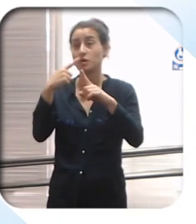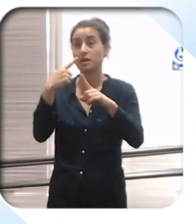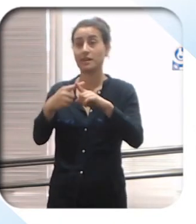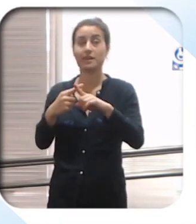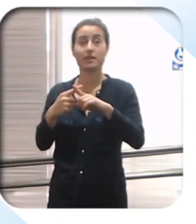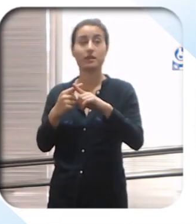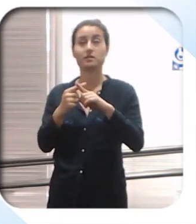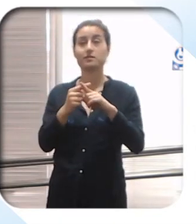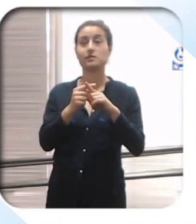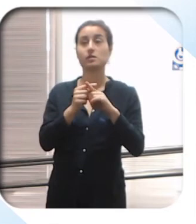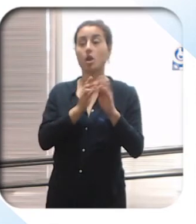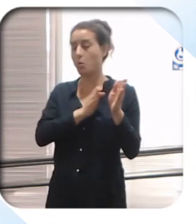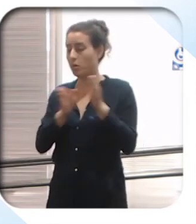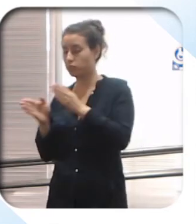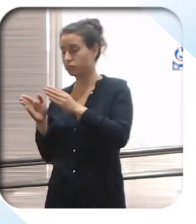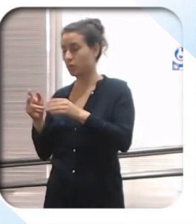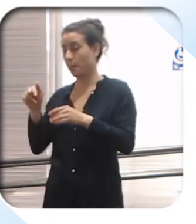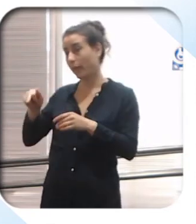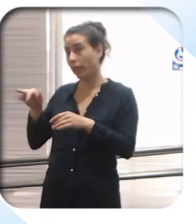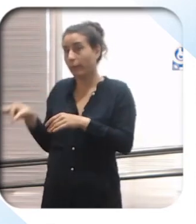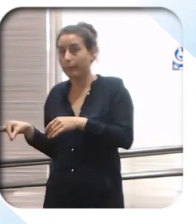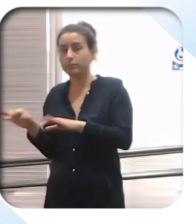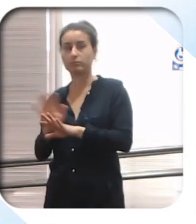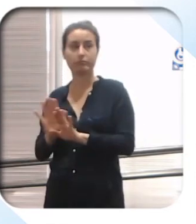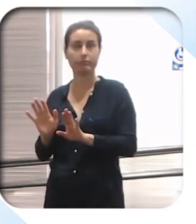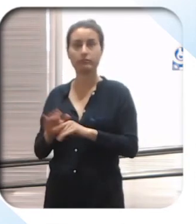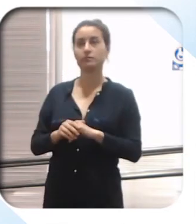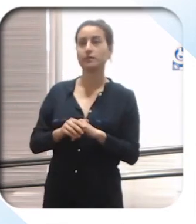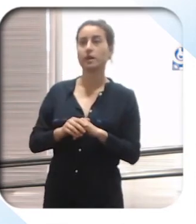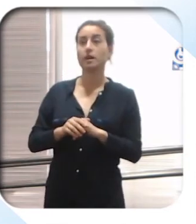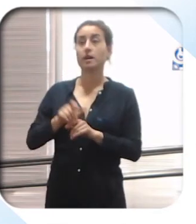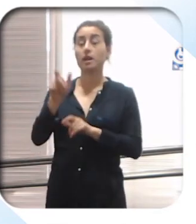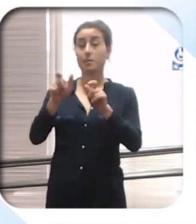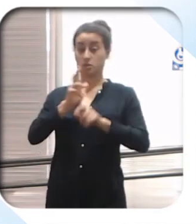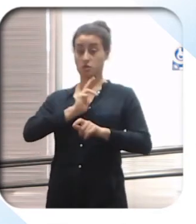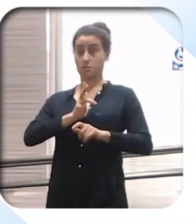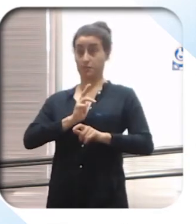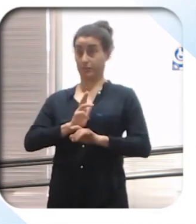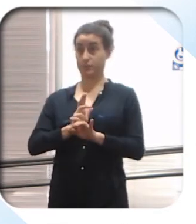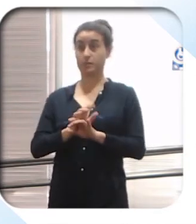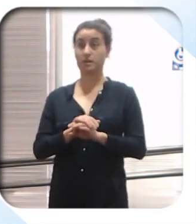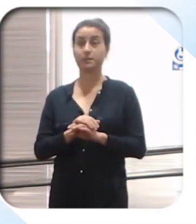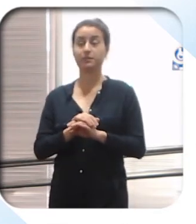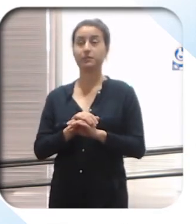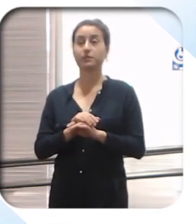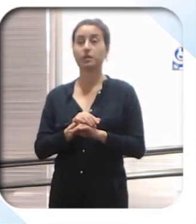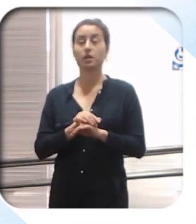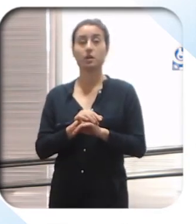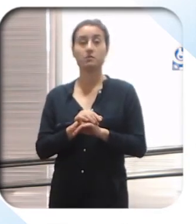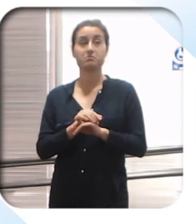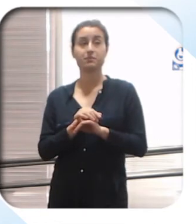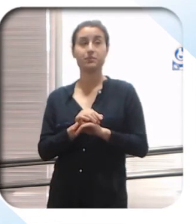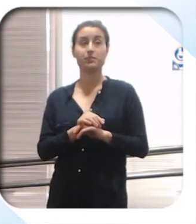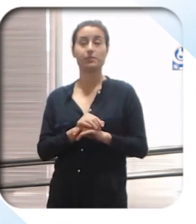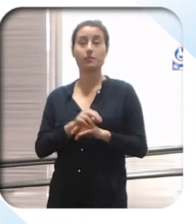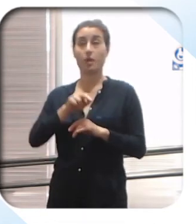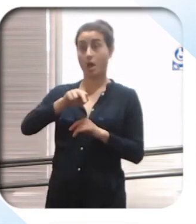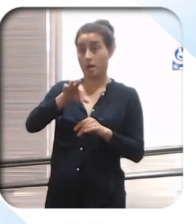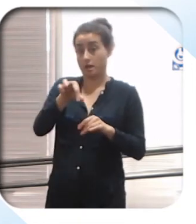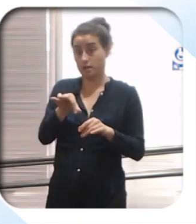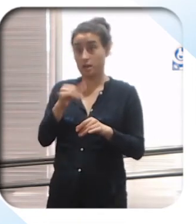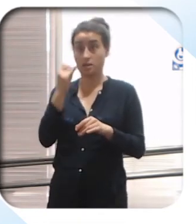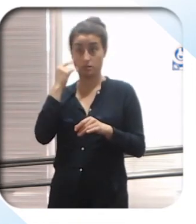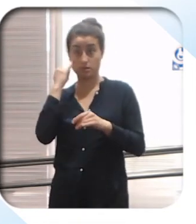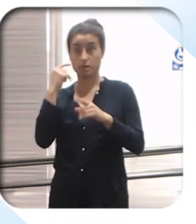algo muy genital, que es lo que dice ahí, la especie humana, la genitalidad, ¿verdad? Involucra los órganos, ¿verdad?